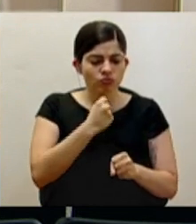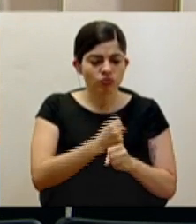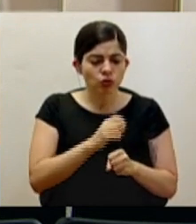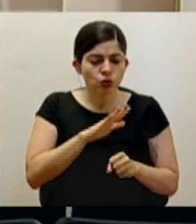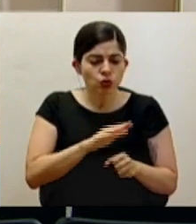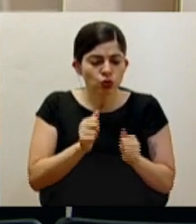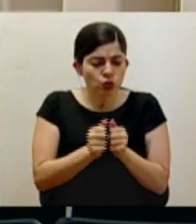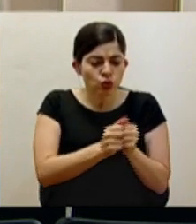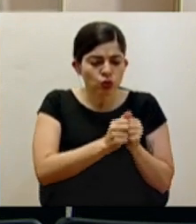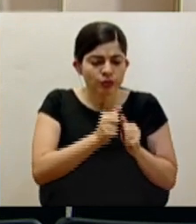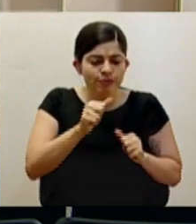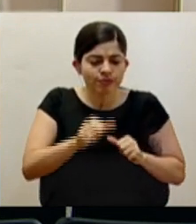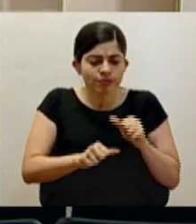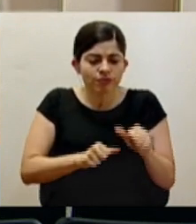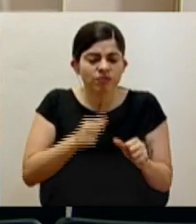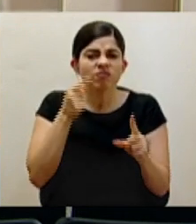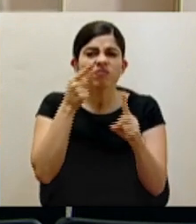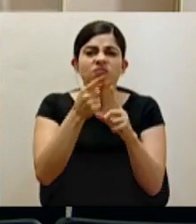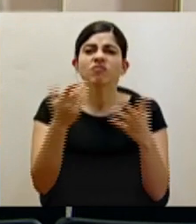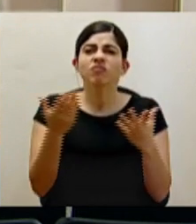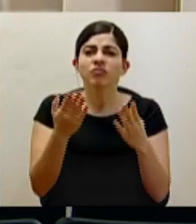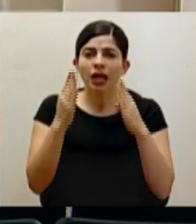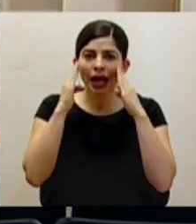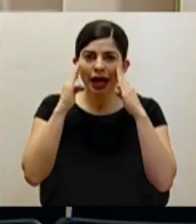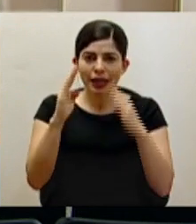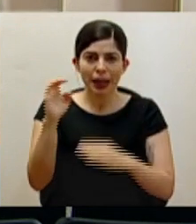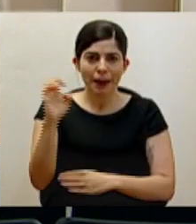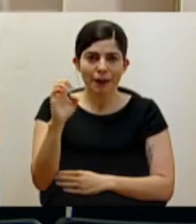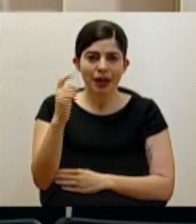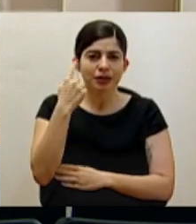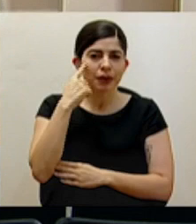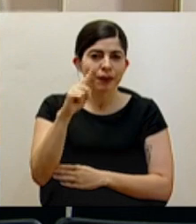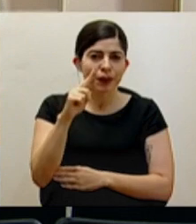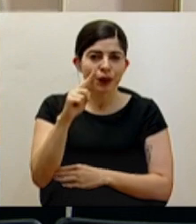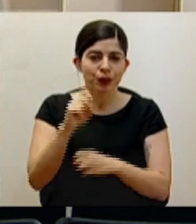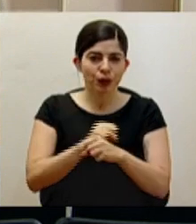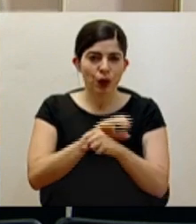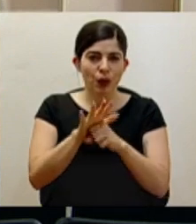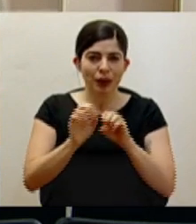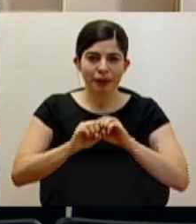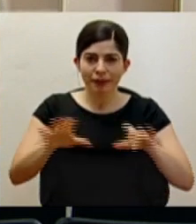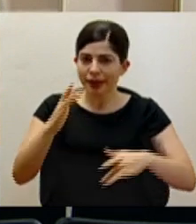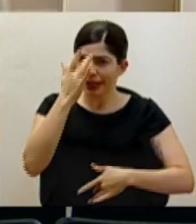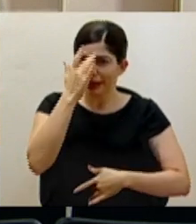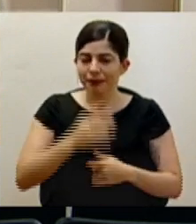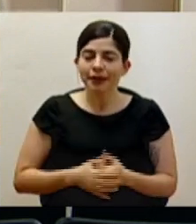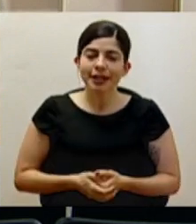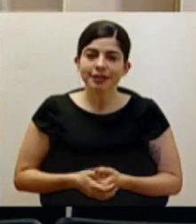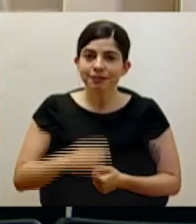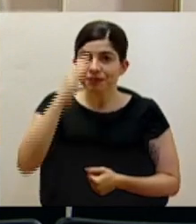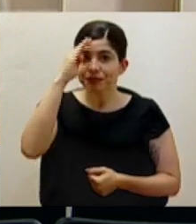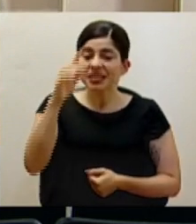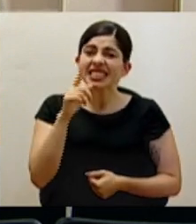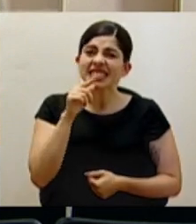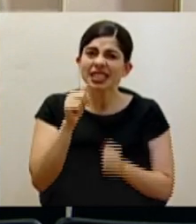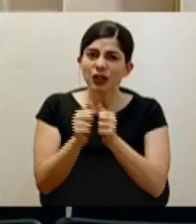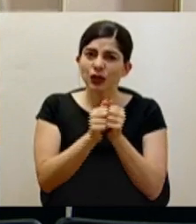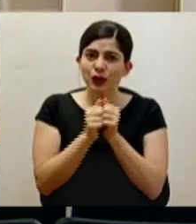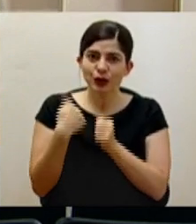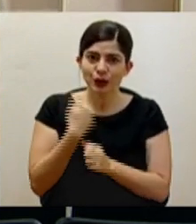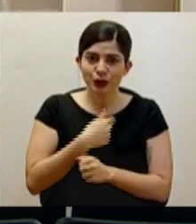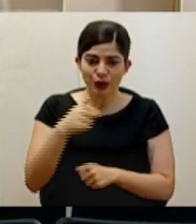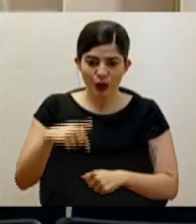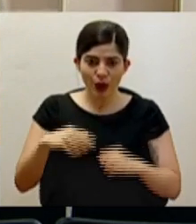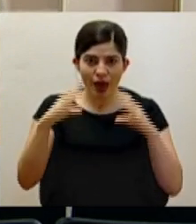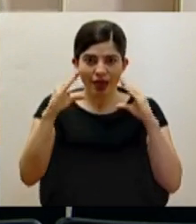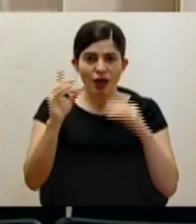se realizan para atender la emergencia nacional a raíz de la pandemia por la COVID-19. Saludamos a quienes nos acompañan esta tarde